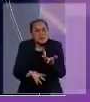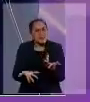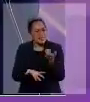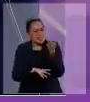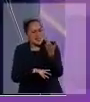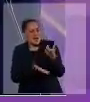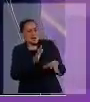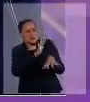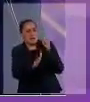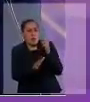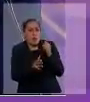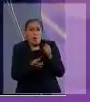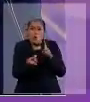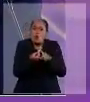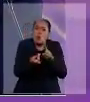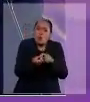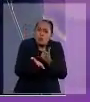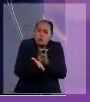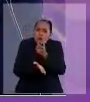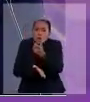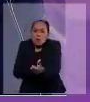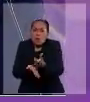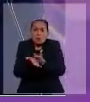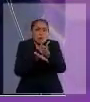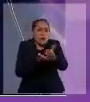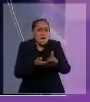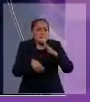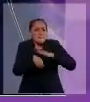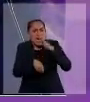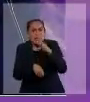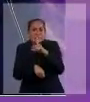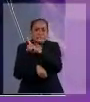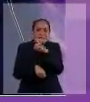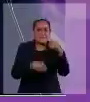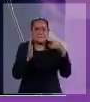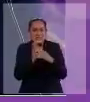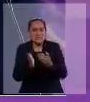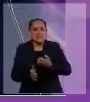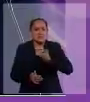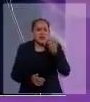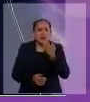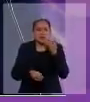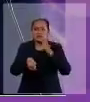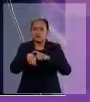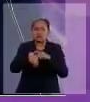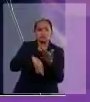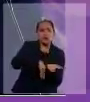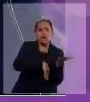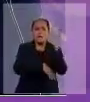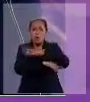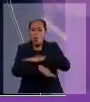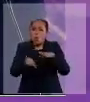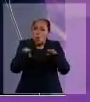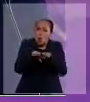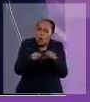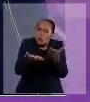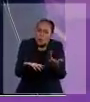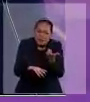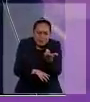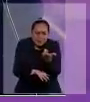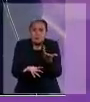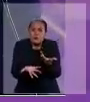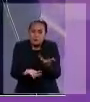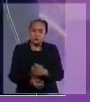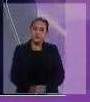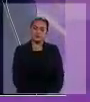salir el dinero para pagar? Es decir, tener 100 mil escuelas de tiempo completo es el presupuesto de la Universidad Nacional Autónoma de México, candidato. Sí, más